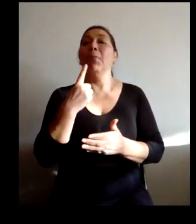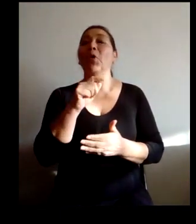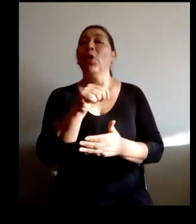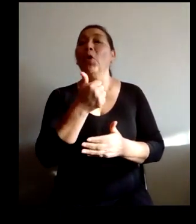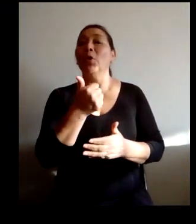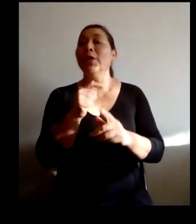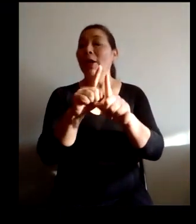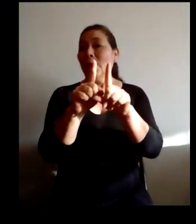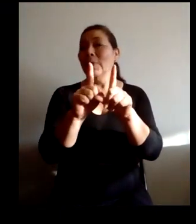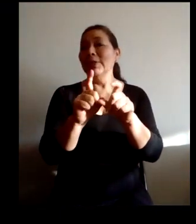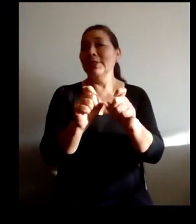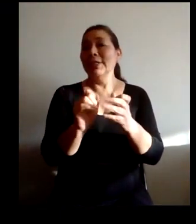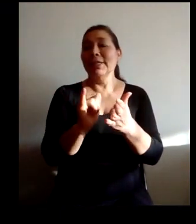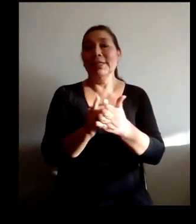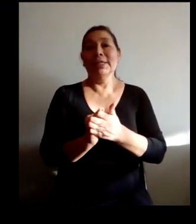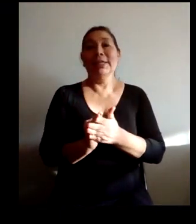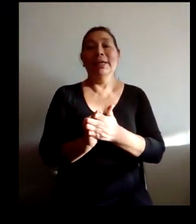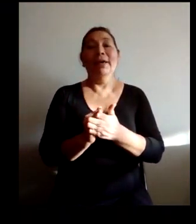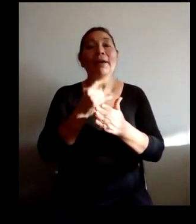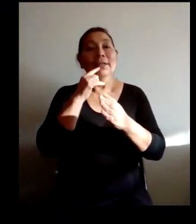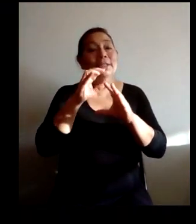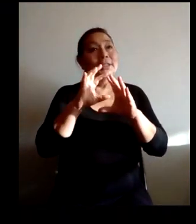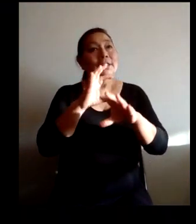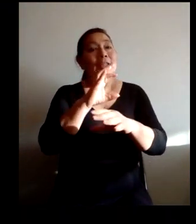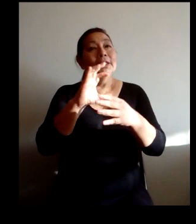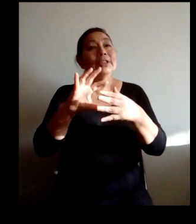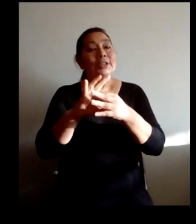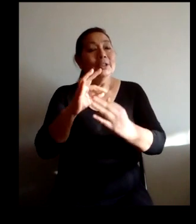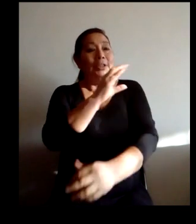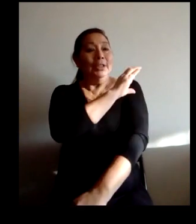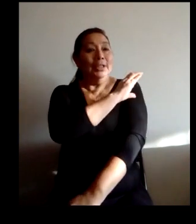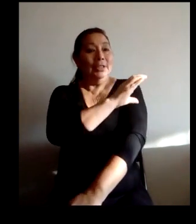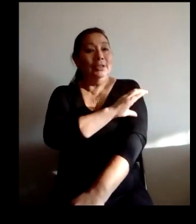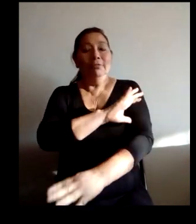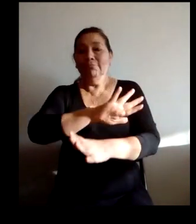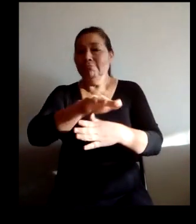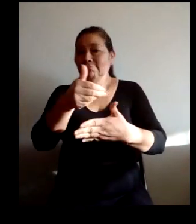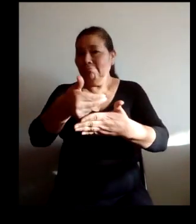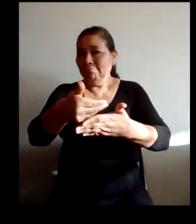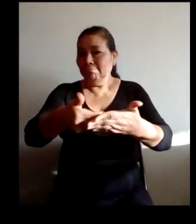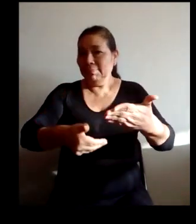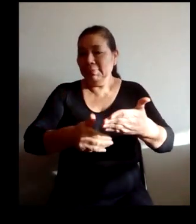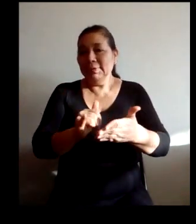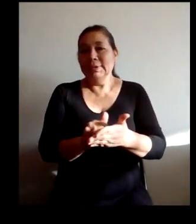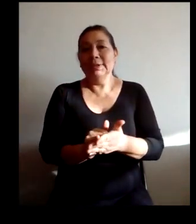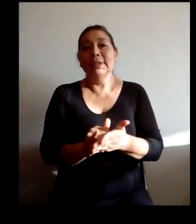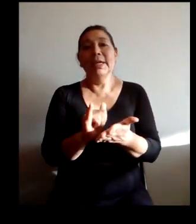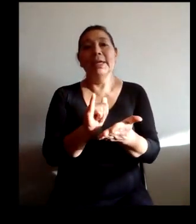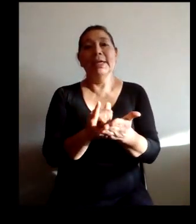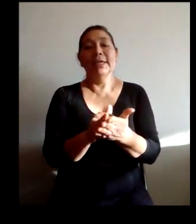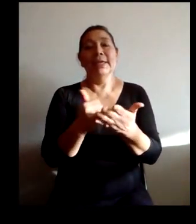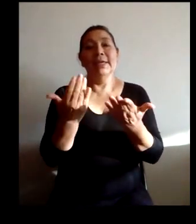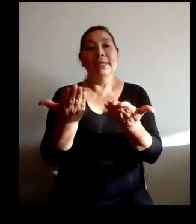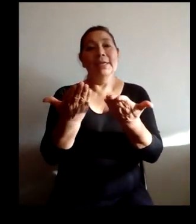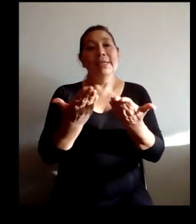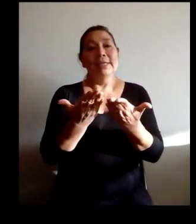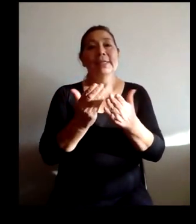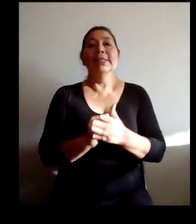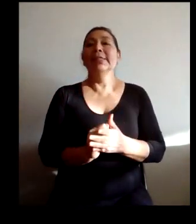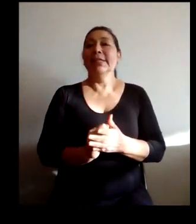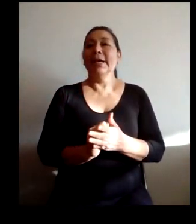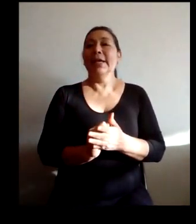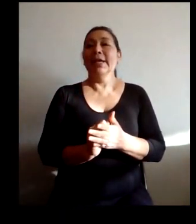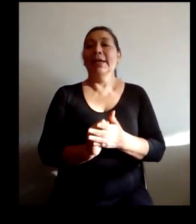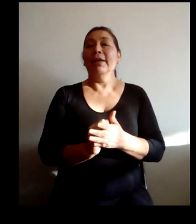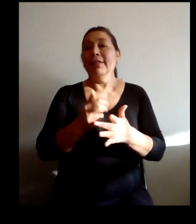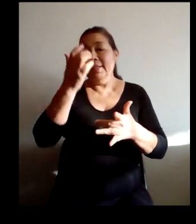correspondientes. Otra cuestión sería en este caso que quizá la historia clínica no ha enviado toda la documentación correspondiente a efecto de que en este caso